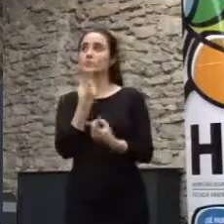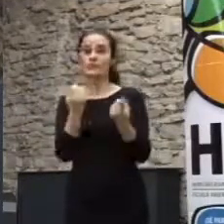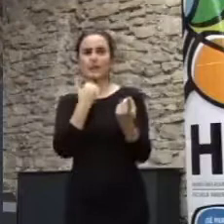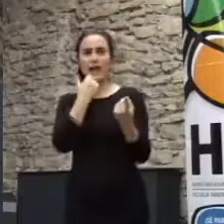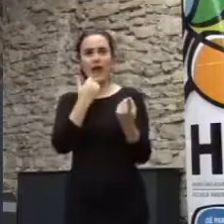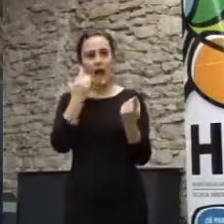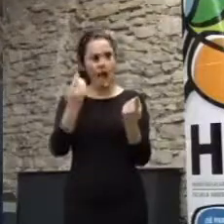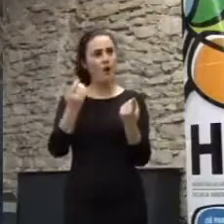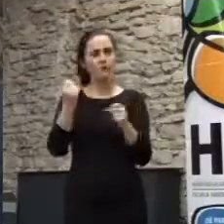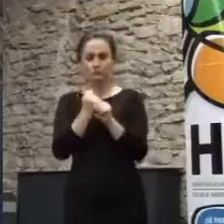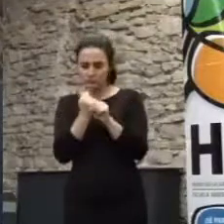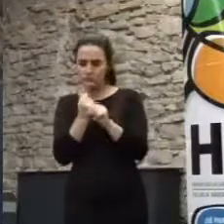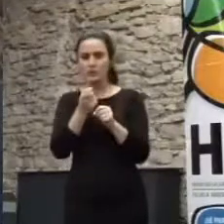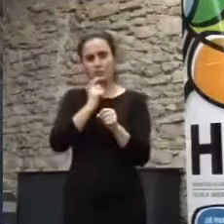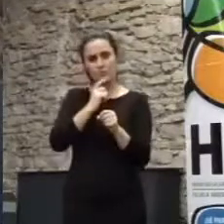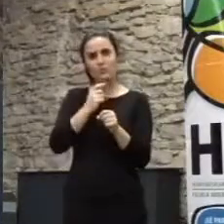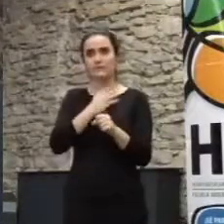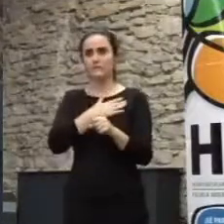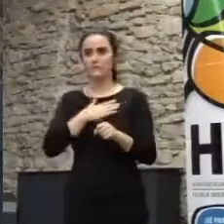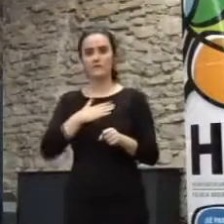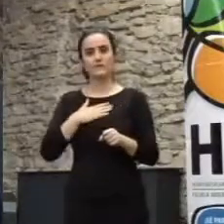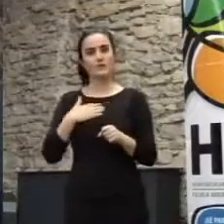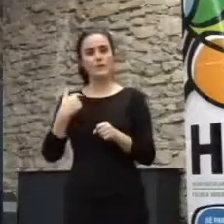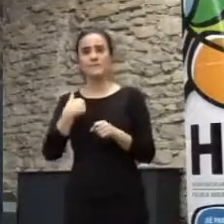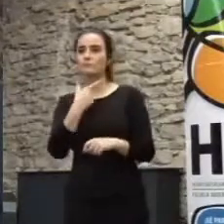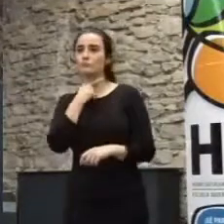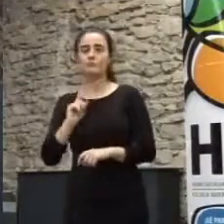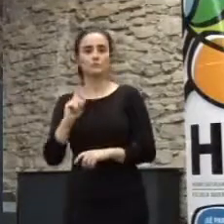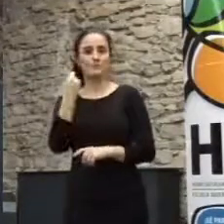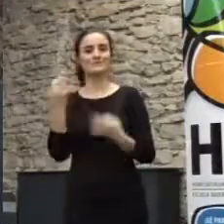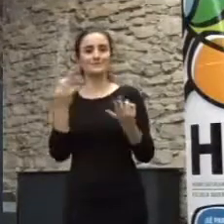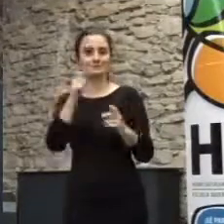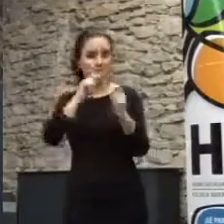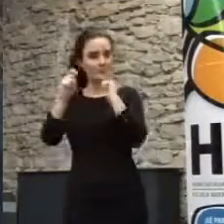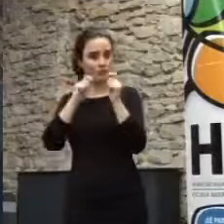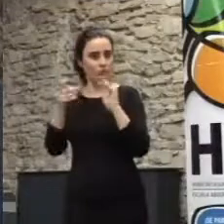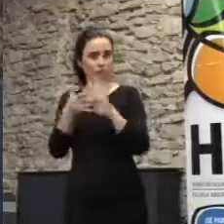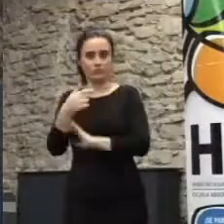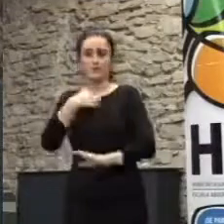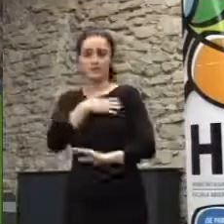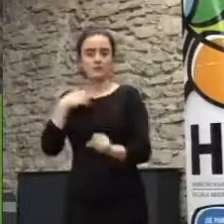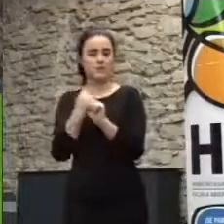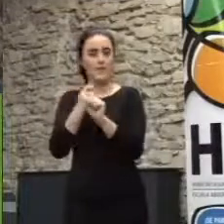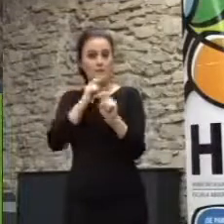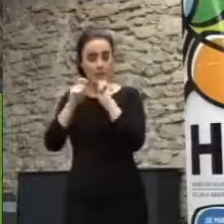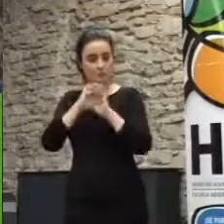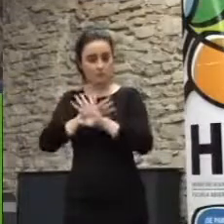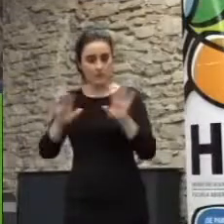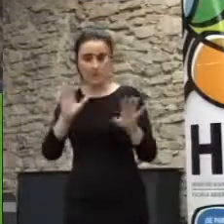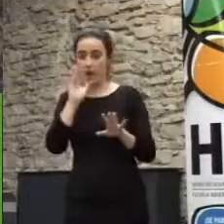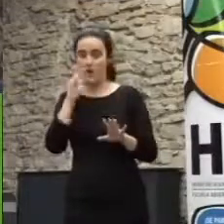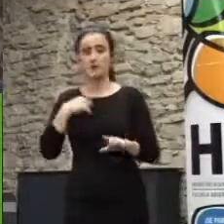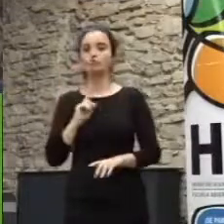vamos a intentar vivir el máximo tiempo posible de lo que nos gusta hacer, que es el periodismo. Y a día de hoy, pues ya no estoy solo, bueno, desde el